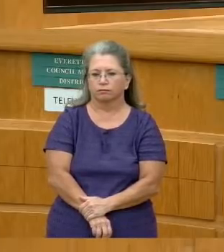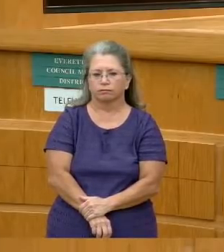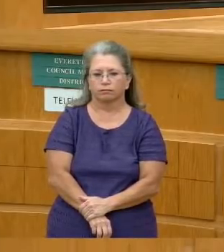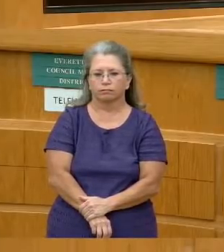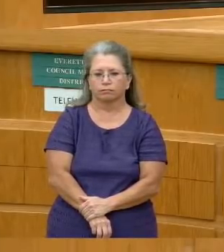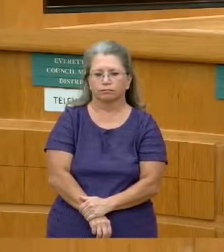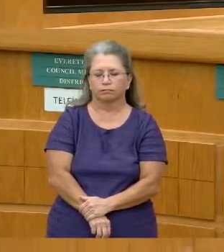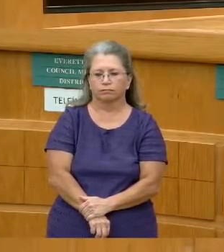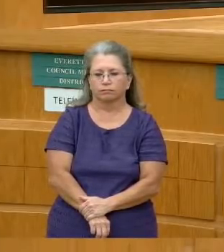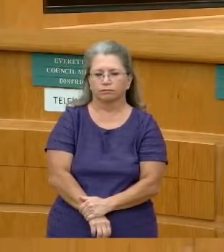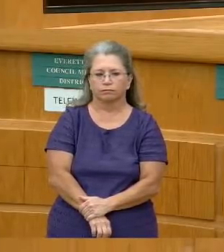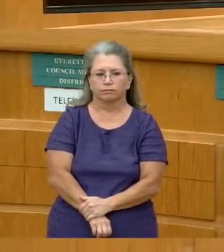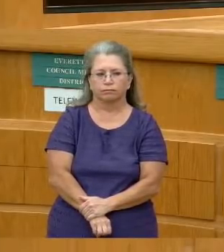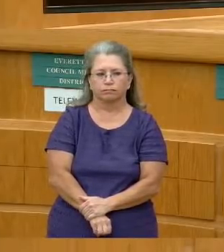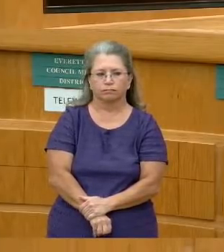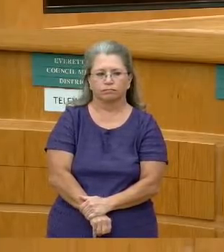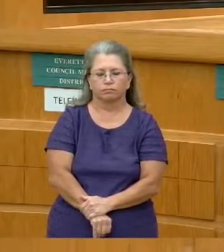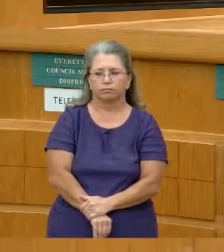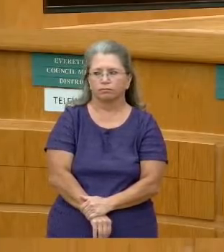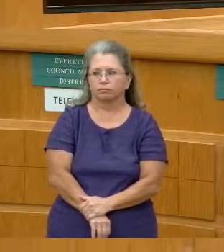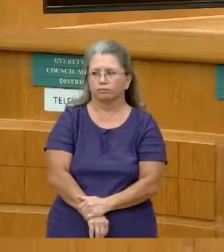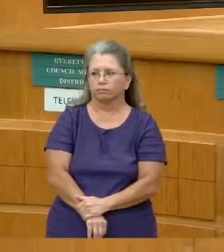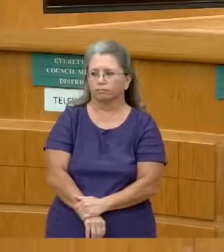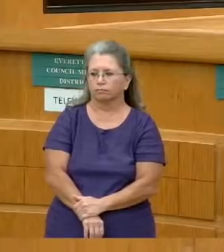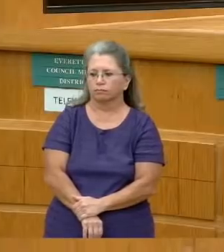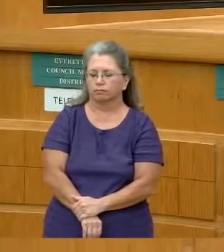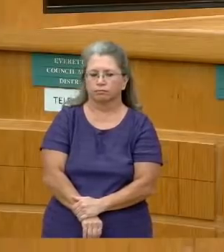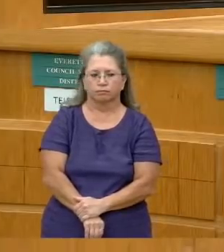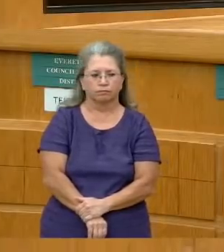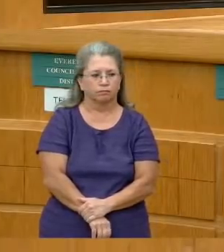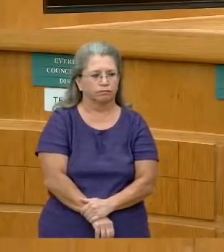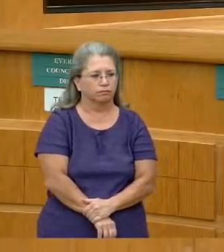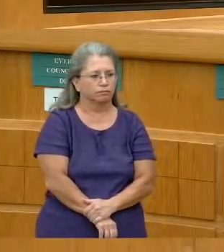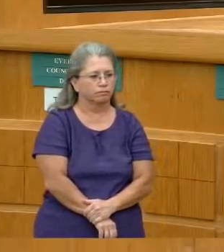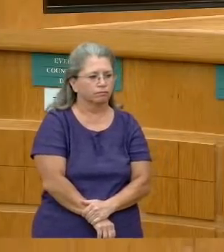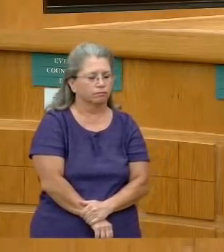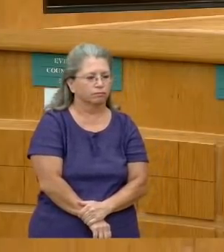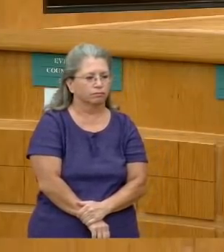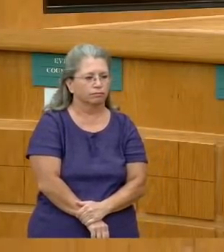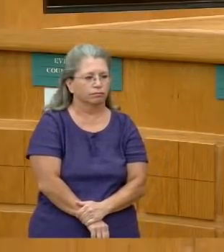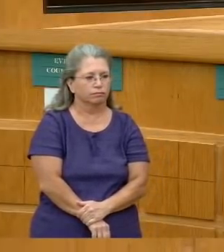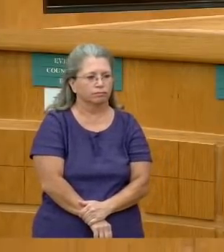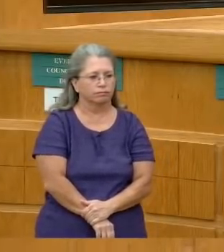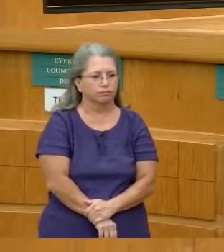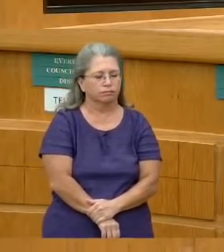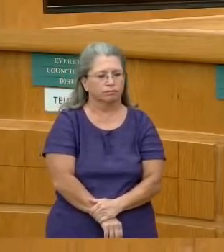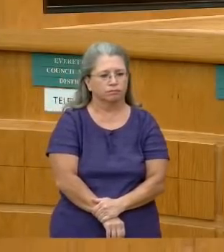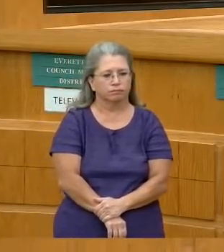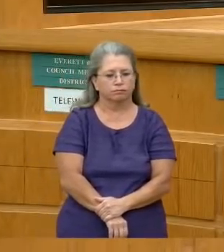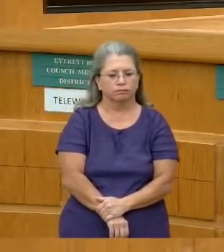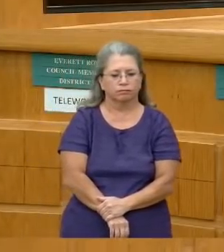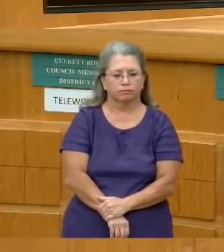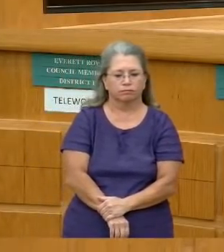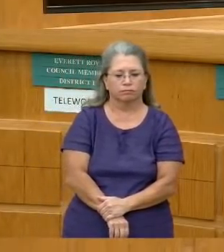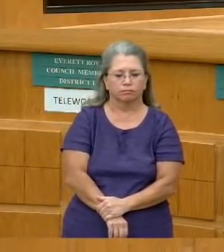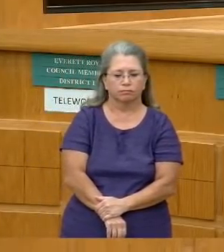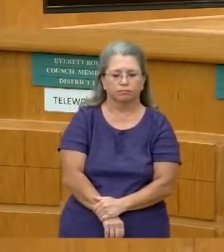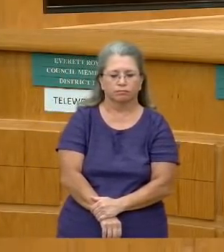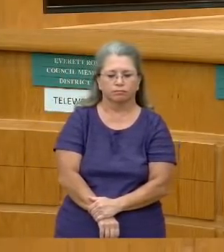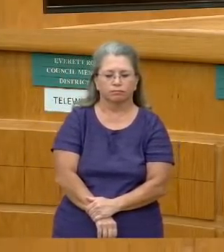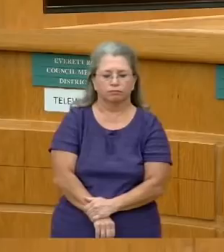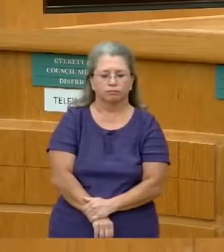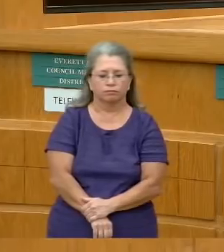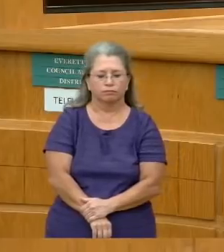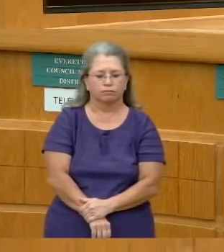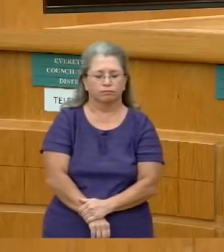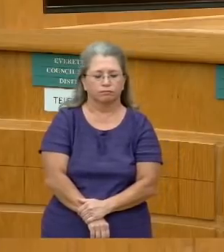tomamos riesgos todos los días. Quédese en casa, lávese las manos con frecuencia, limpie las áreas comúnmente tocadas. Practique el